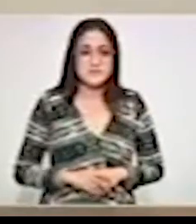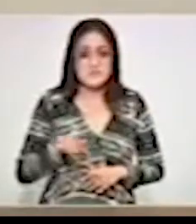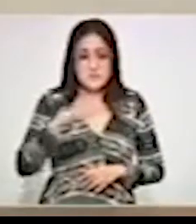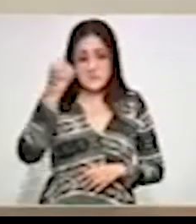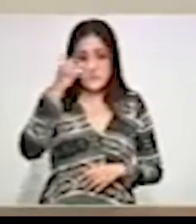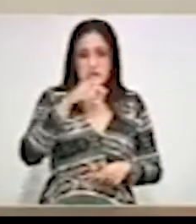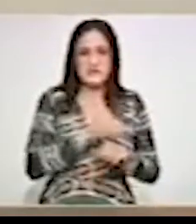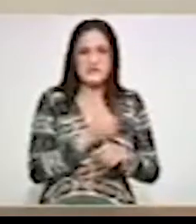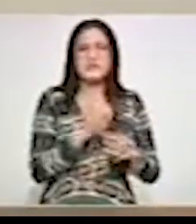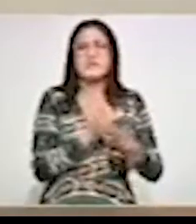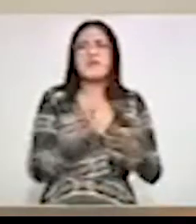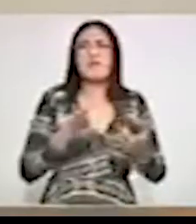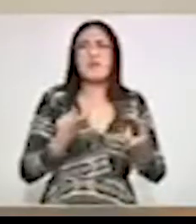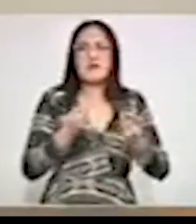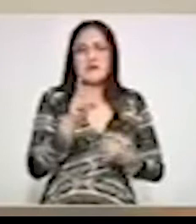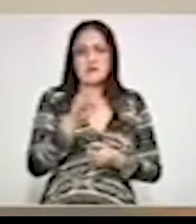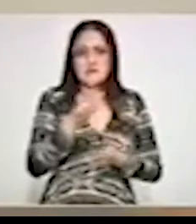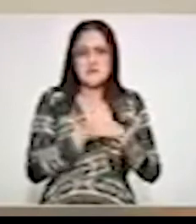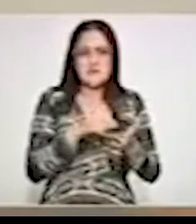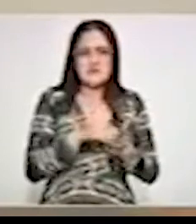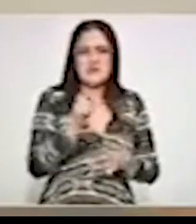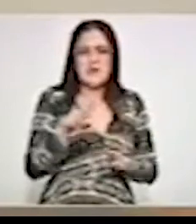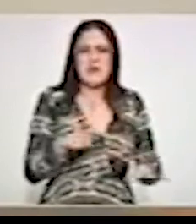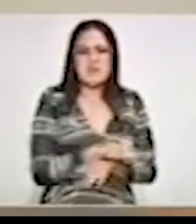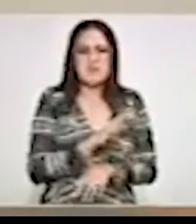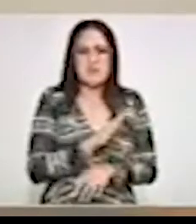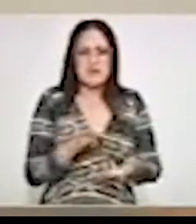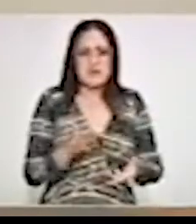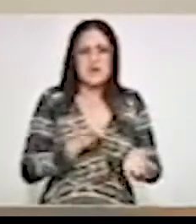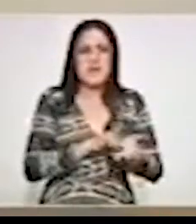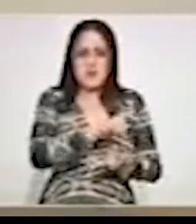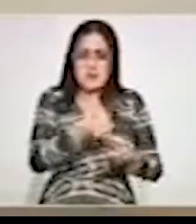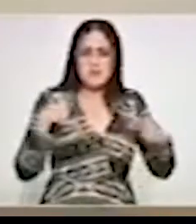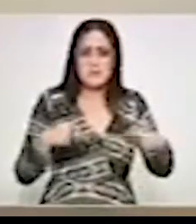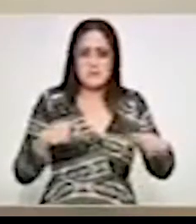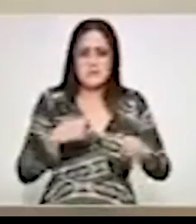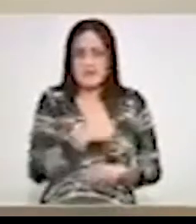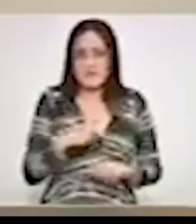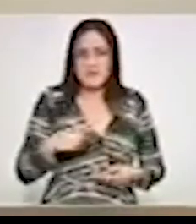Imagínense qué se convertirá en 35 millones de pesos. En apoyo a la gente,